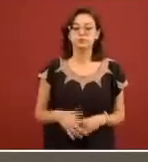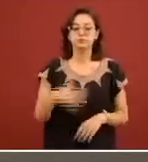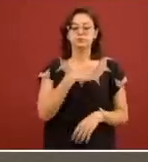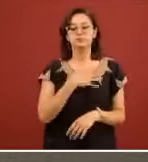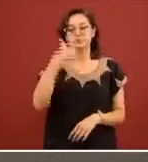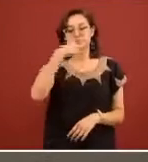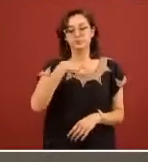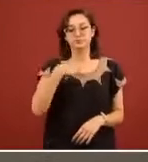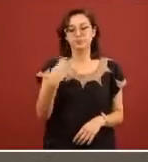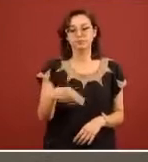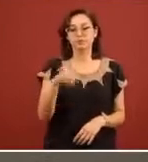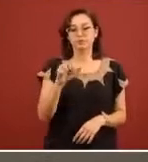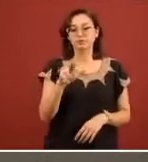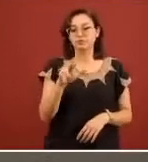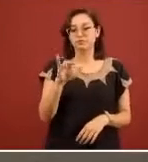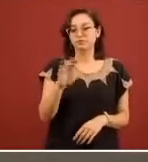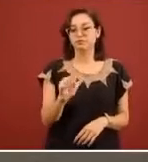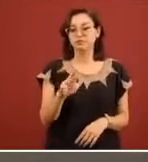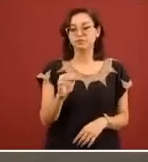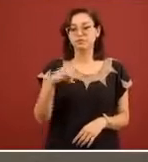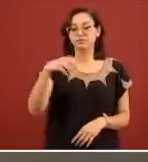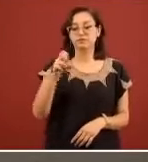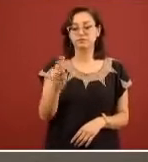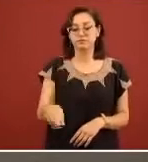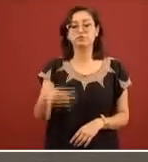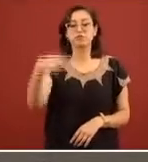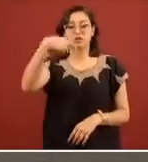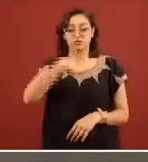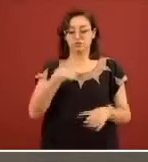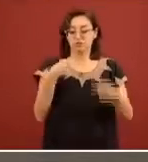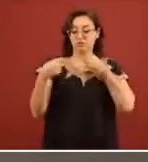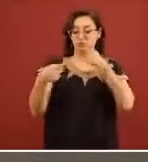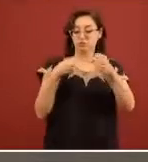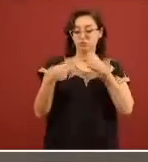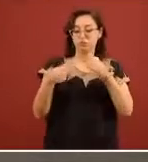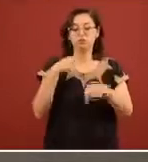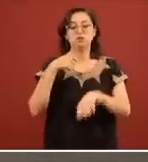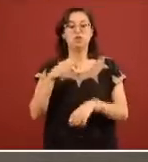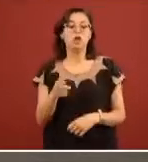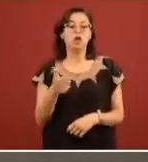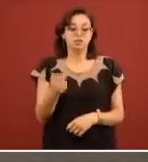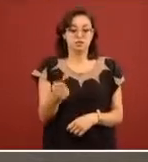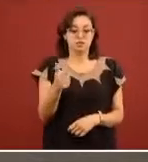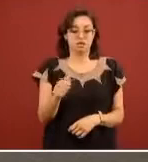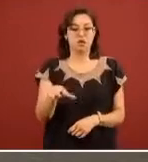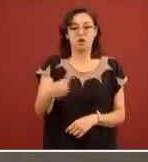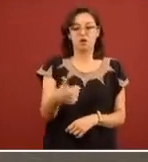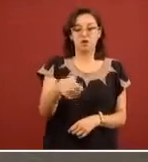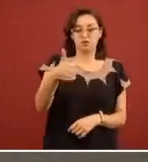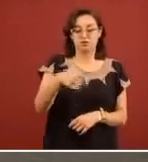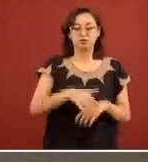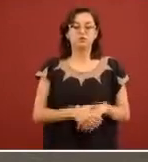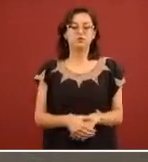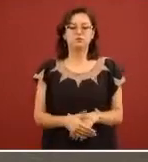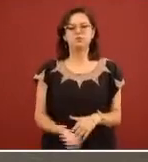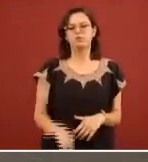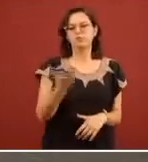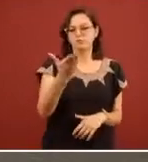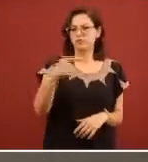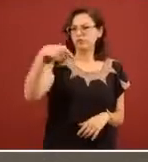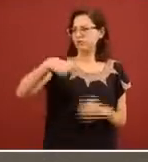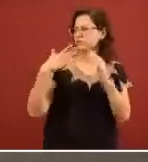Buenas noches, Mari Carmen Wister, reportera de Canal 11. Doctor Gatell, en las conferencias que usted ha dado aquí en Palacio